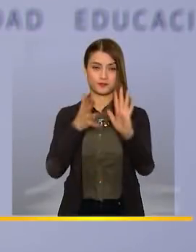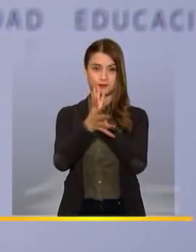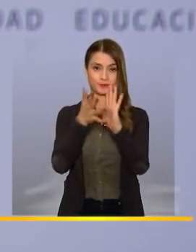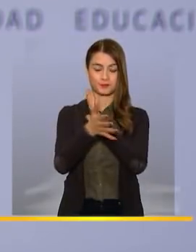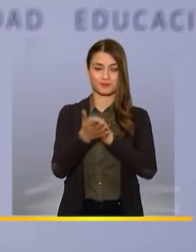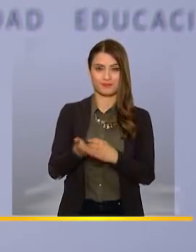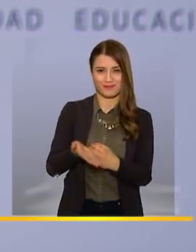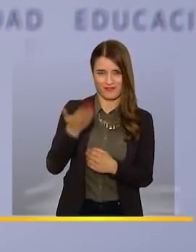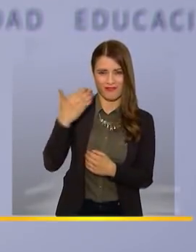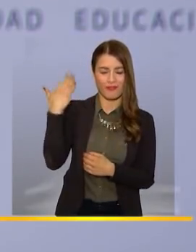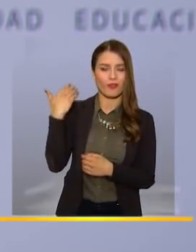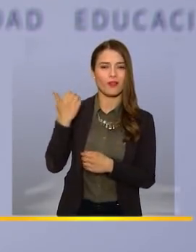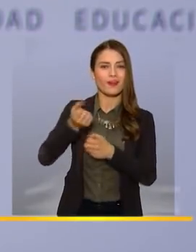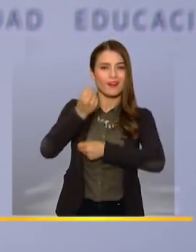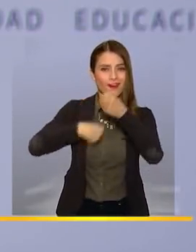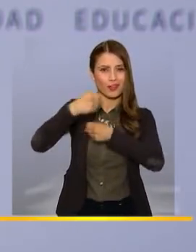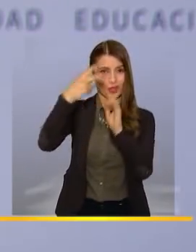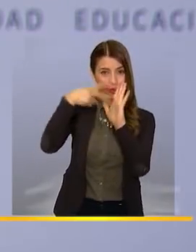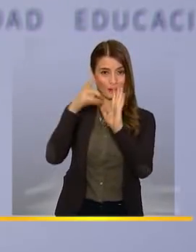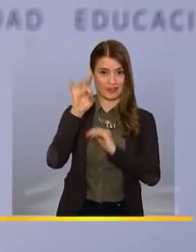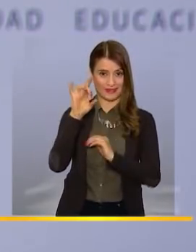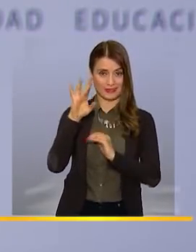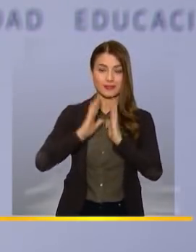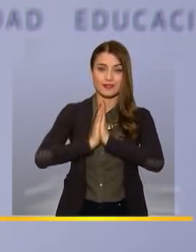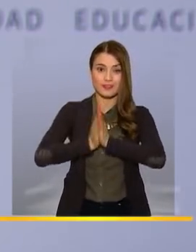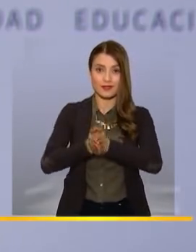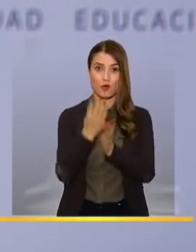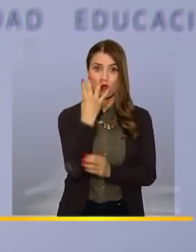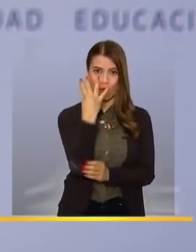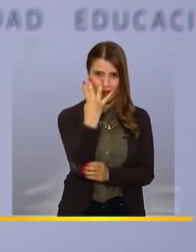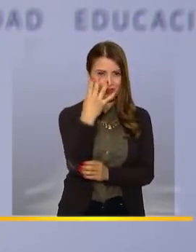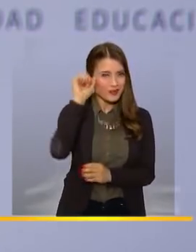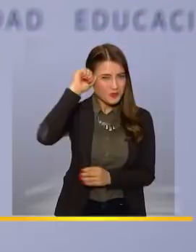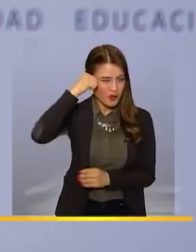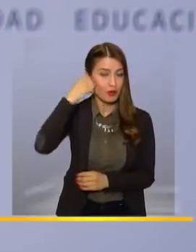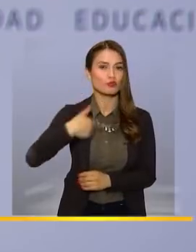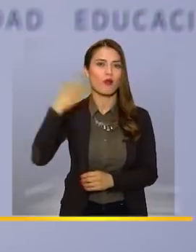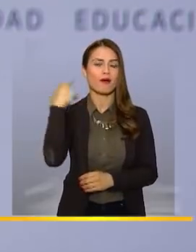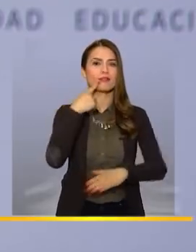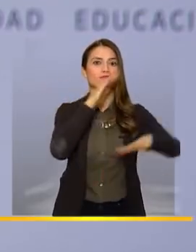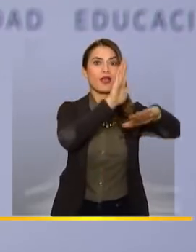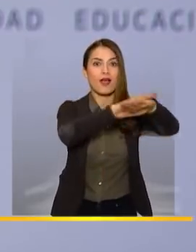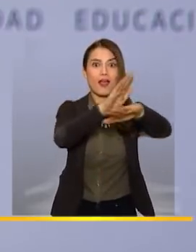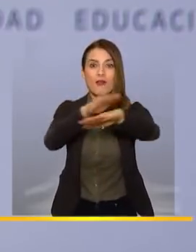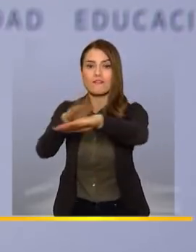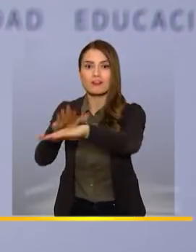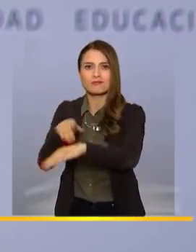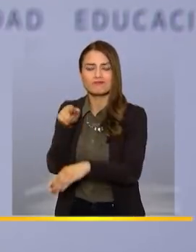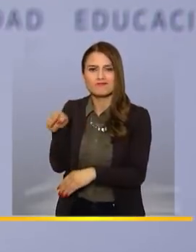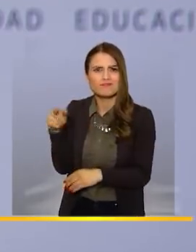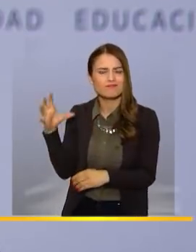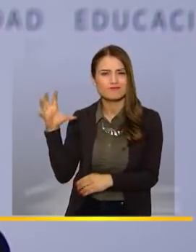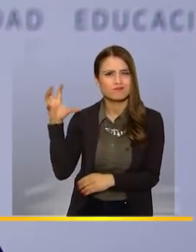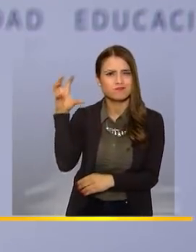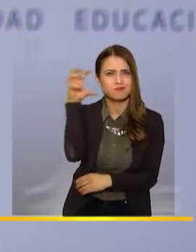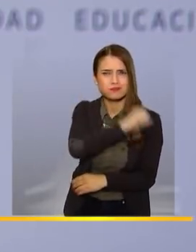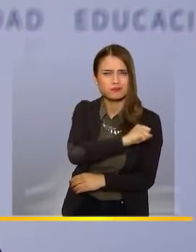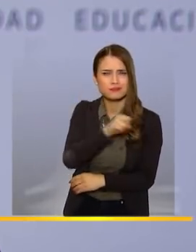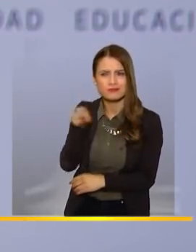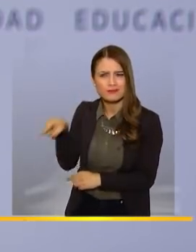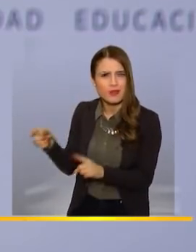El 4 de diciembre del 2015 anuncié el hallazgo de los restos de la